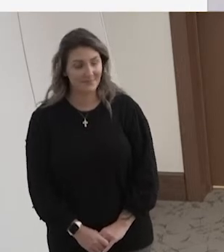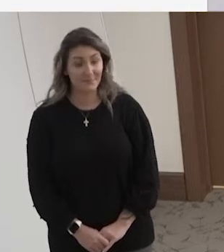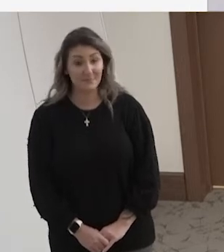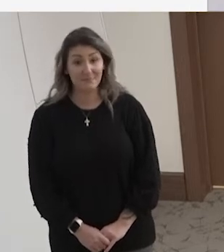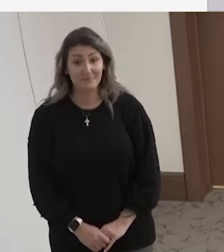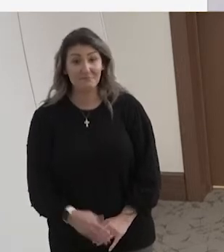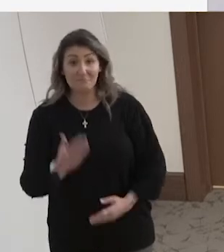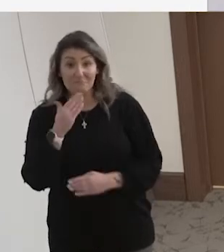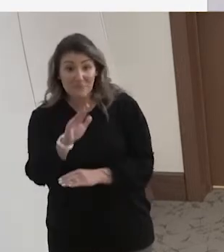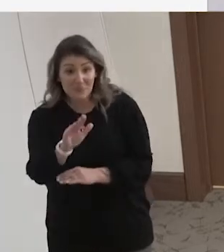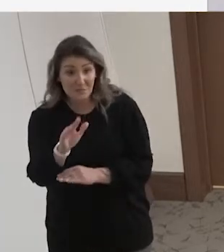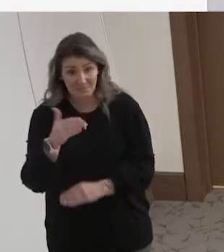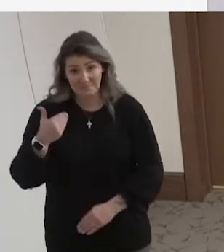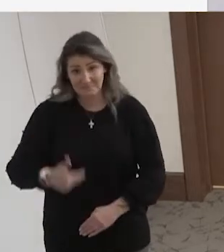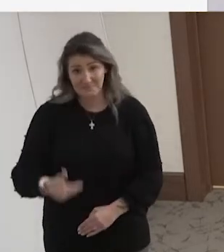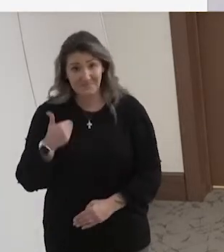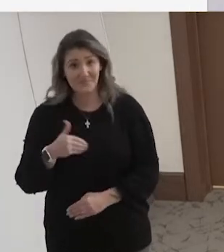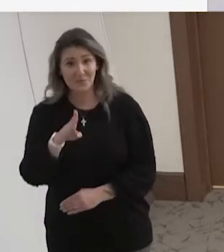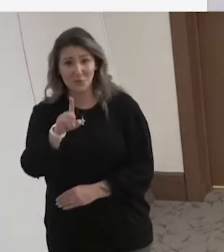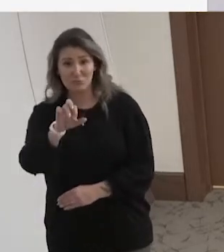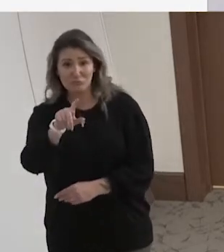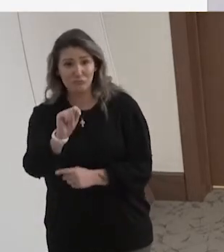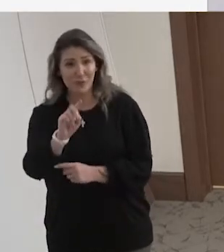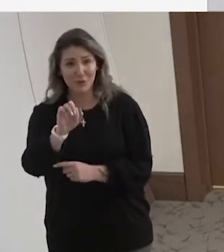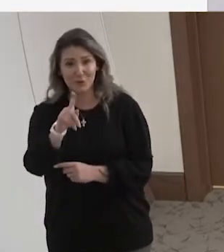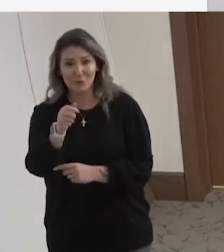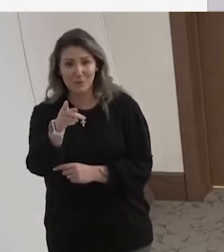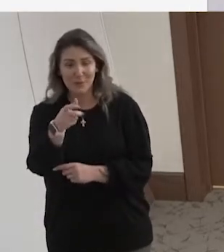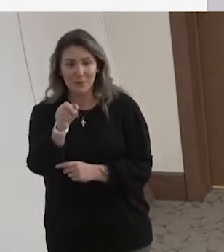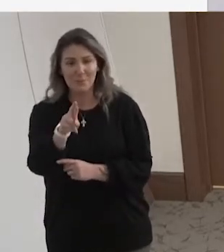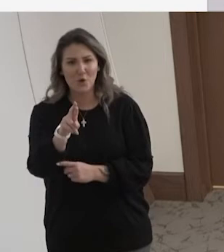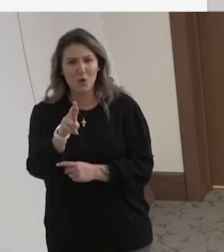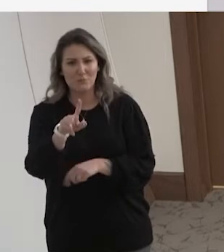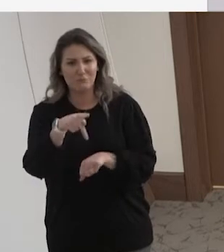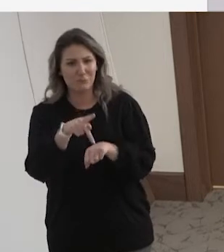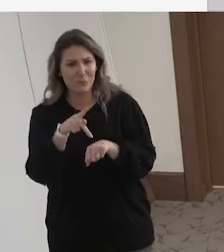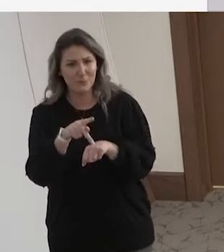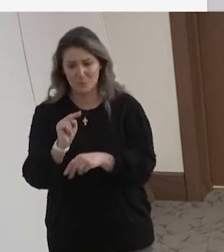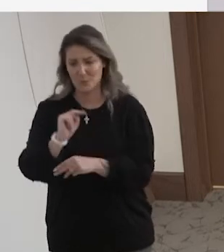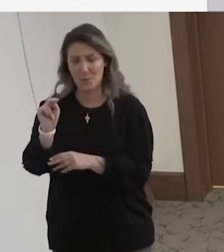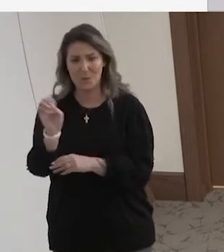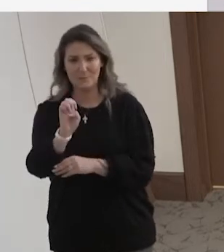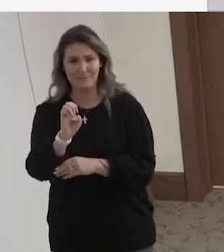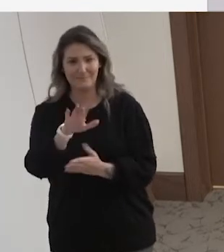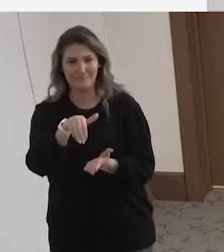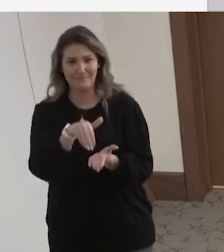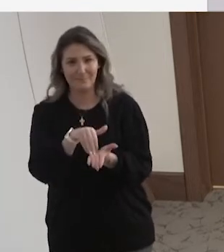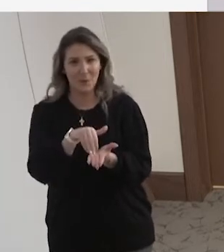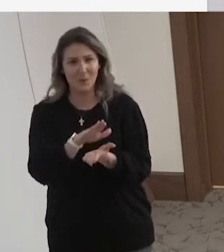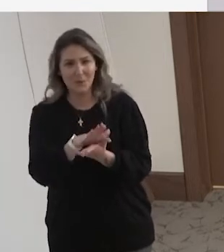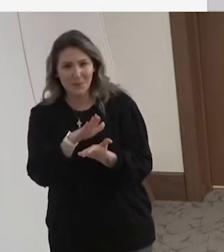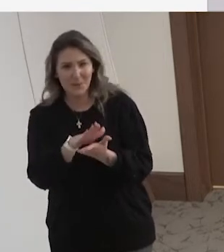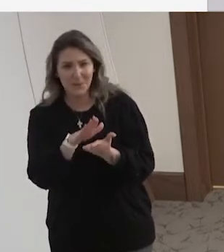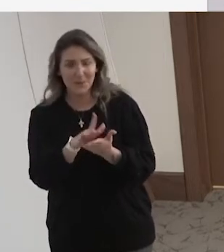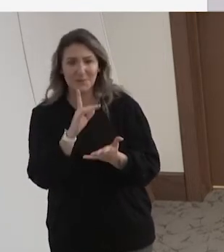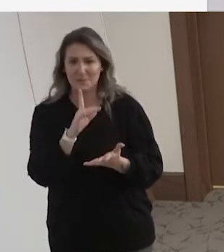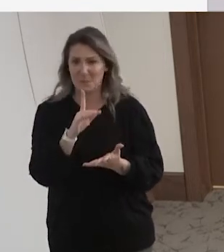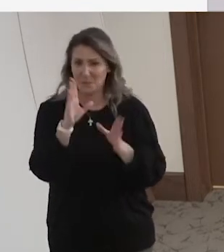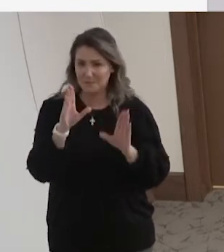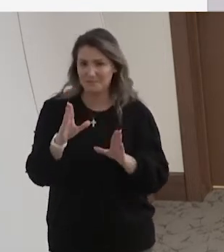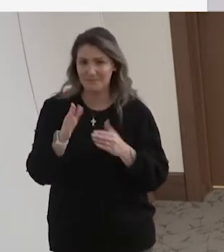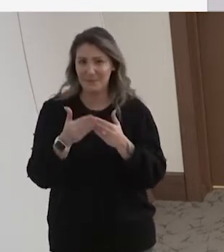Good afternoon. My name is Brett Schriever, and I'm principal of Northeast Middle School in the historic Northeast neighborhood of Kansas